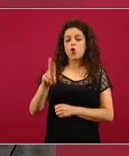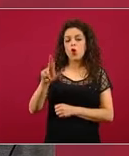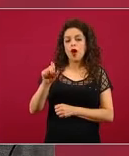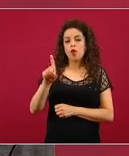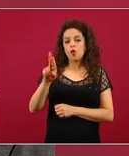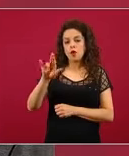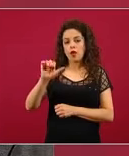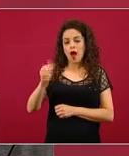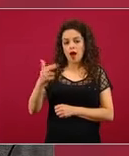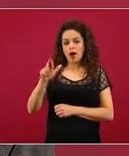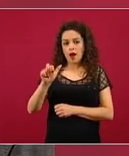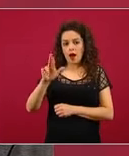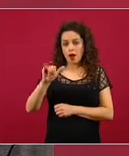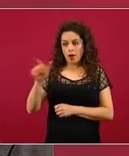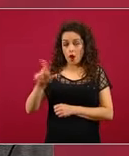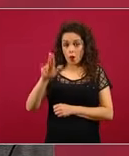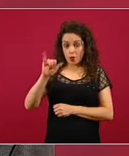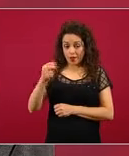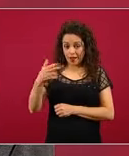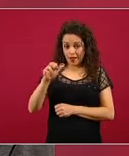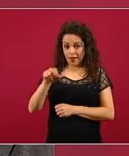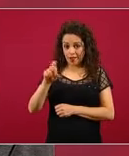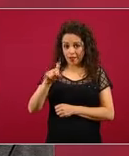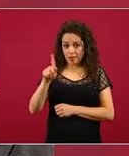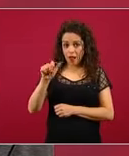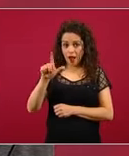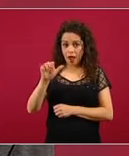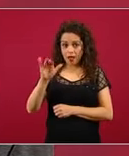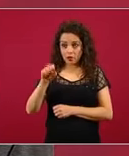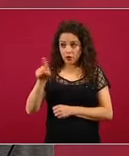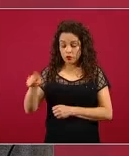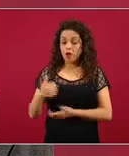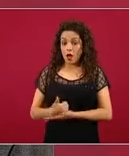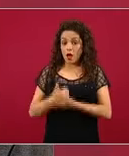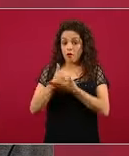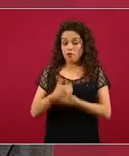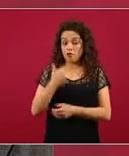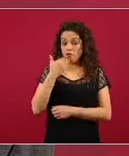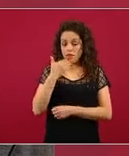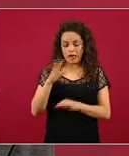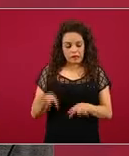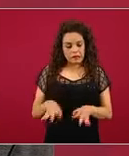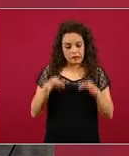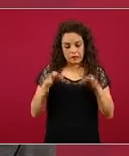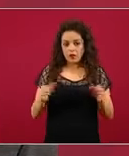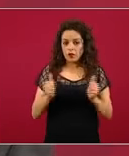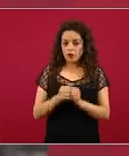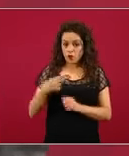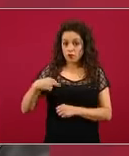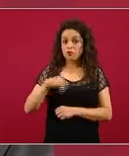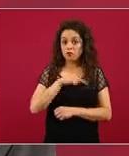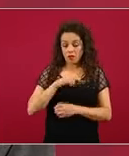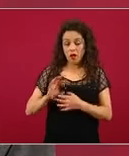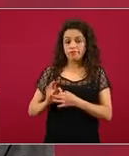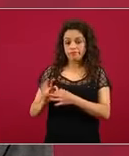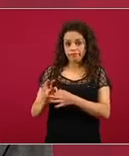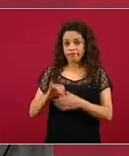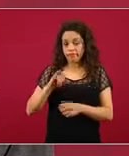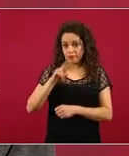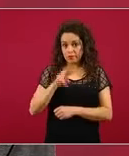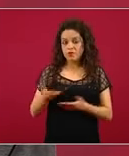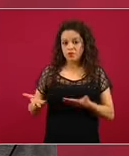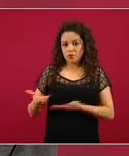Luis Hernández Palacios, ha colaborado de manera formidable con nosotros y fue a propuesta de él